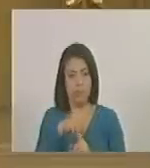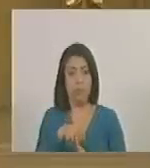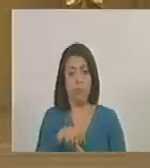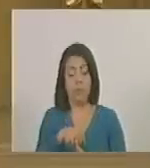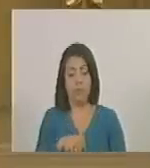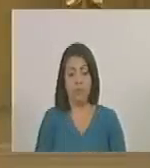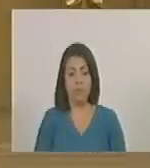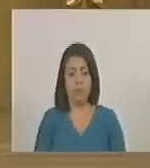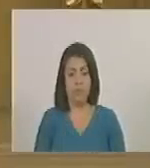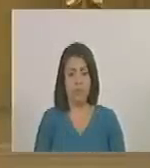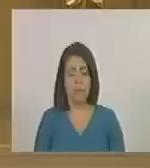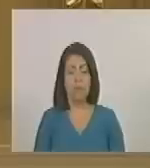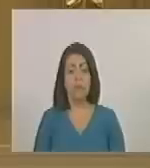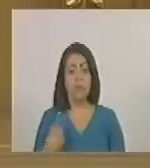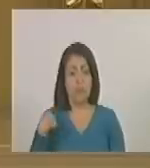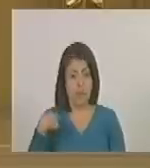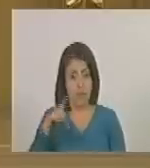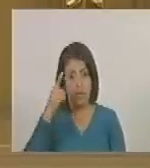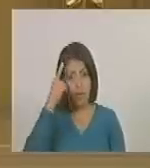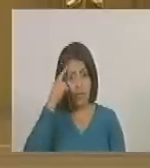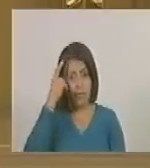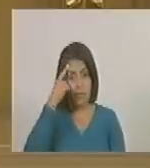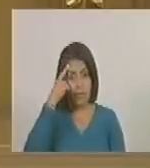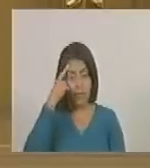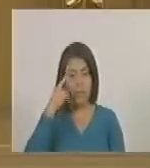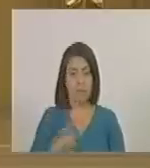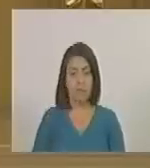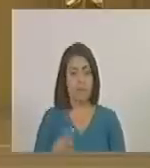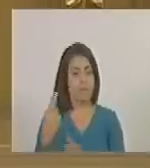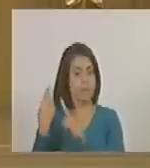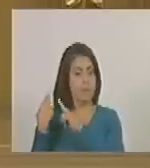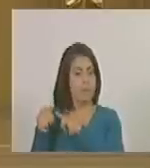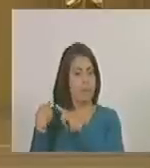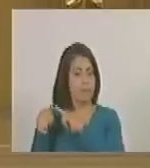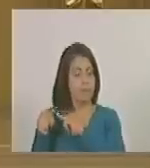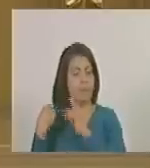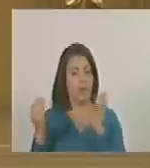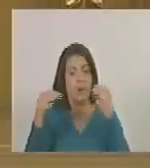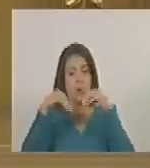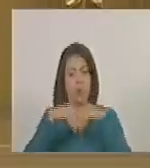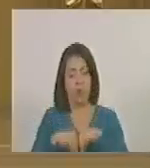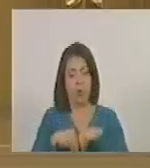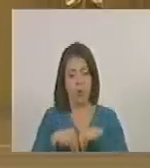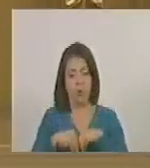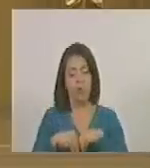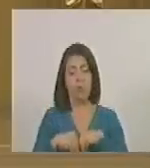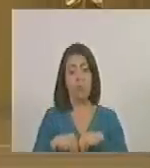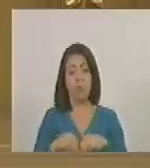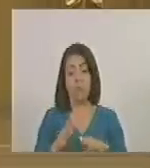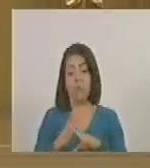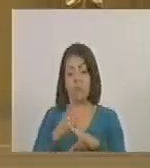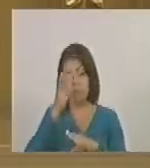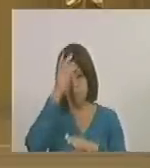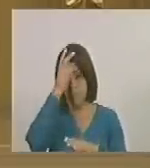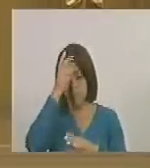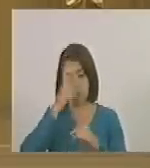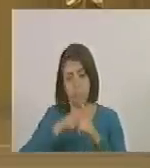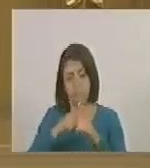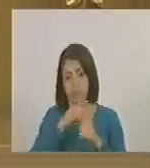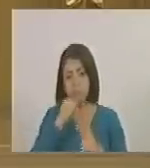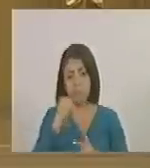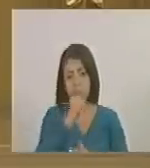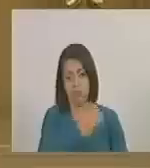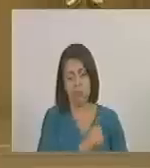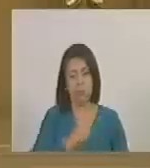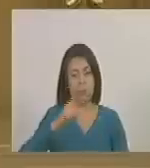que tienen en cuenta quienes representaron el pacto vil de punto fijo, matar un